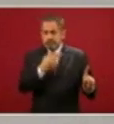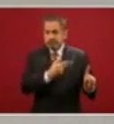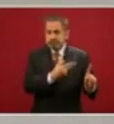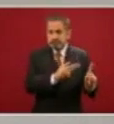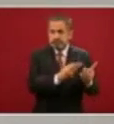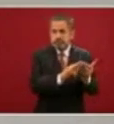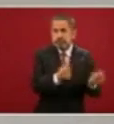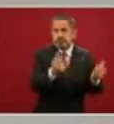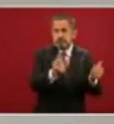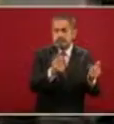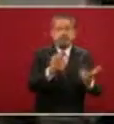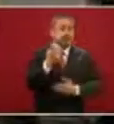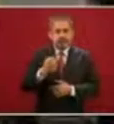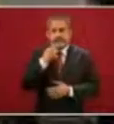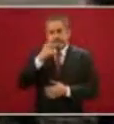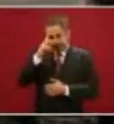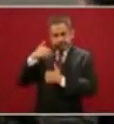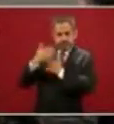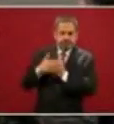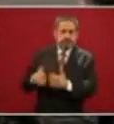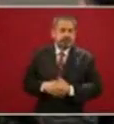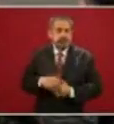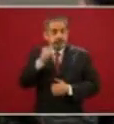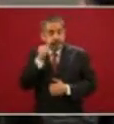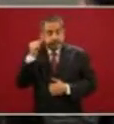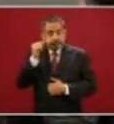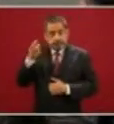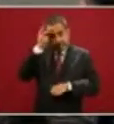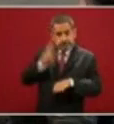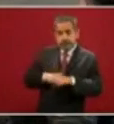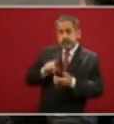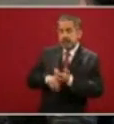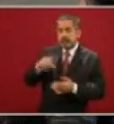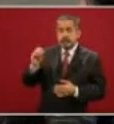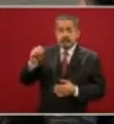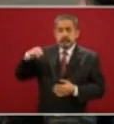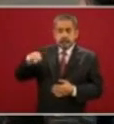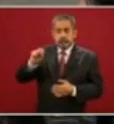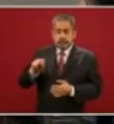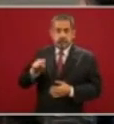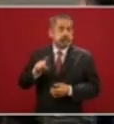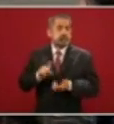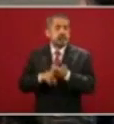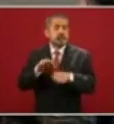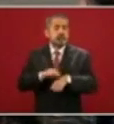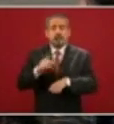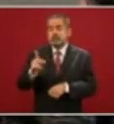en los casos, que ayer, por cierto, el director de la Organización Mundial de la Salud, el doctor Tedros